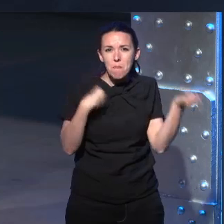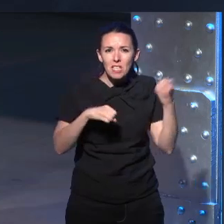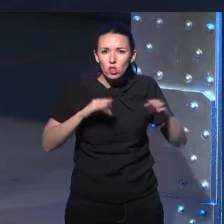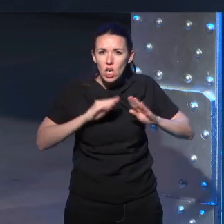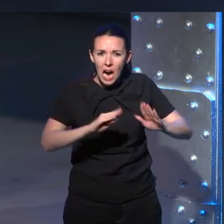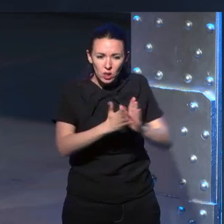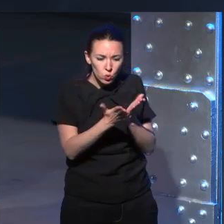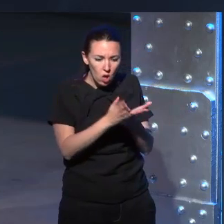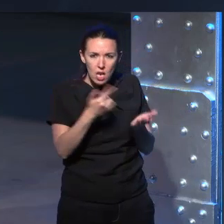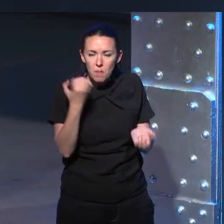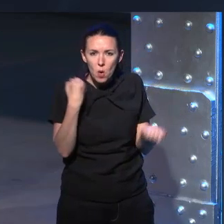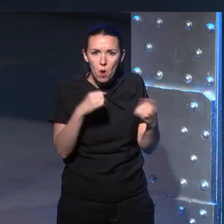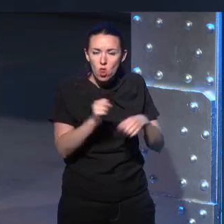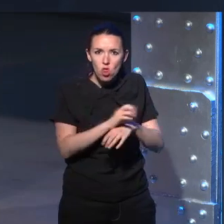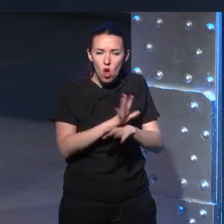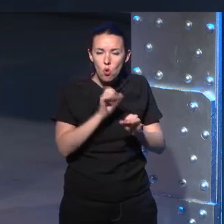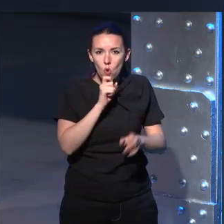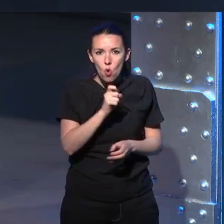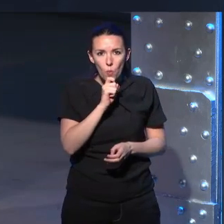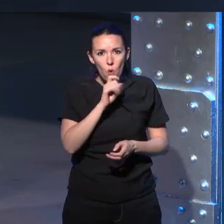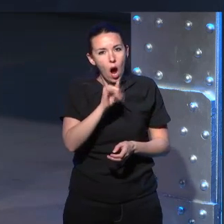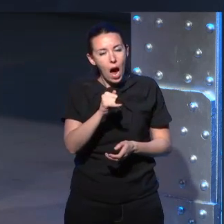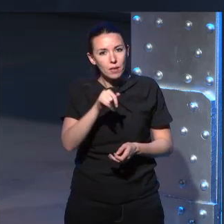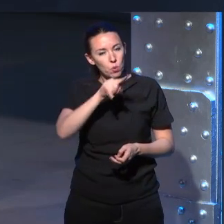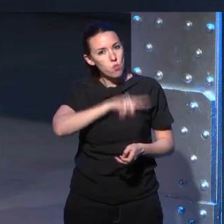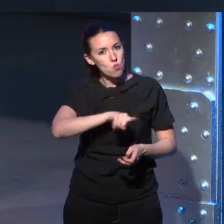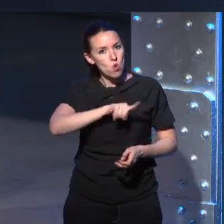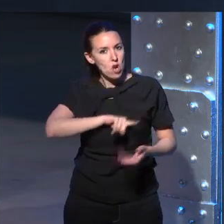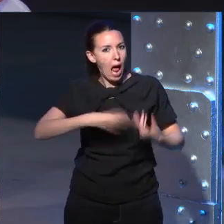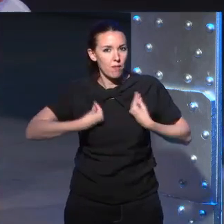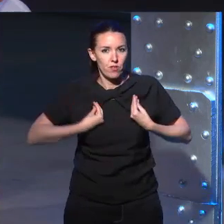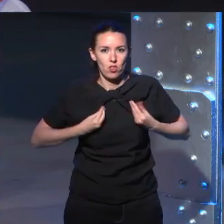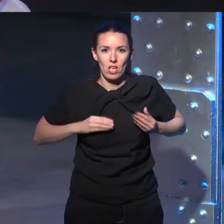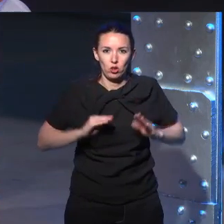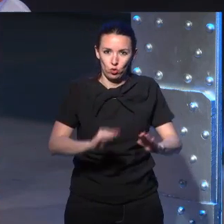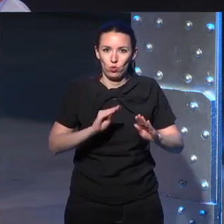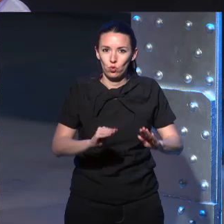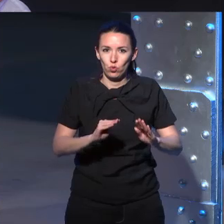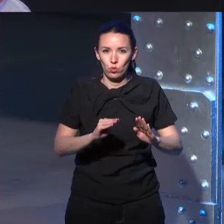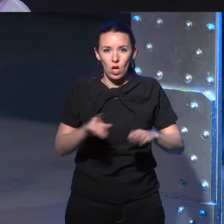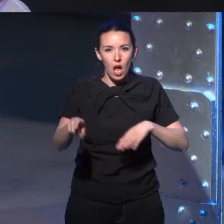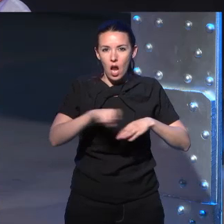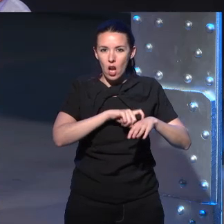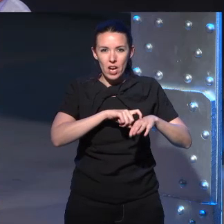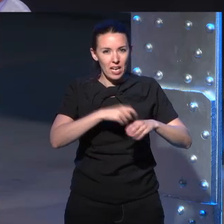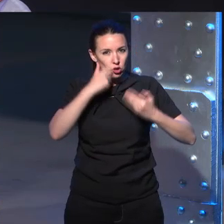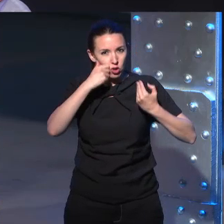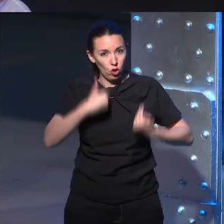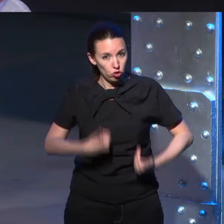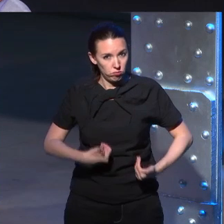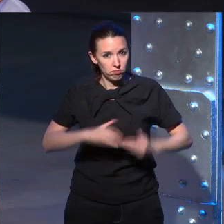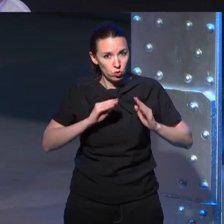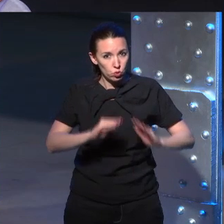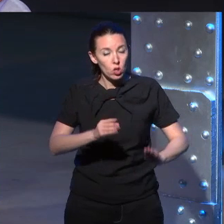se sustentan en la catadura moral de sus vidas, en el retrato de sus rasgos fisionómicos y, sobre